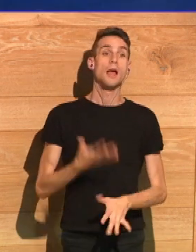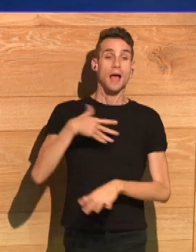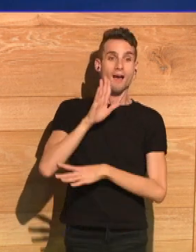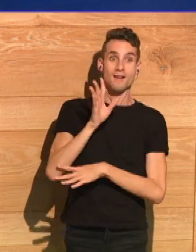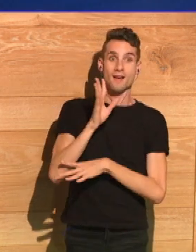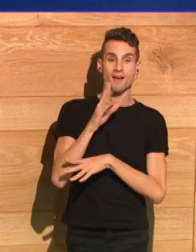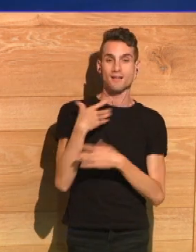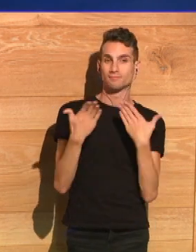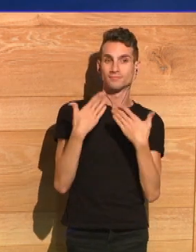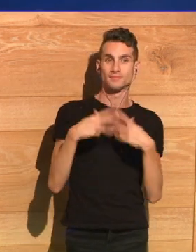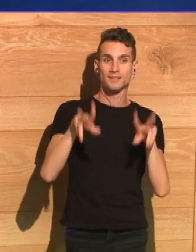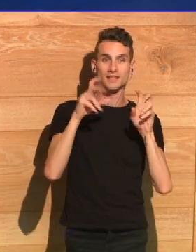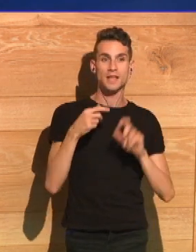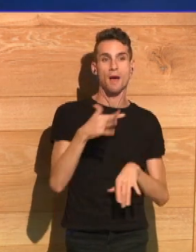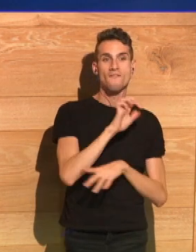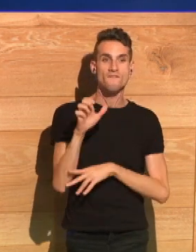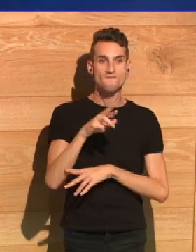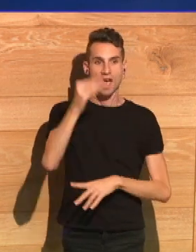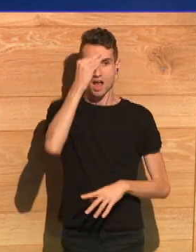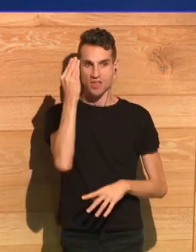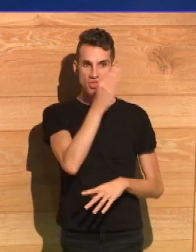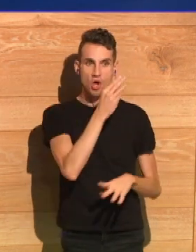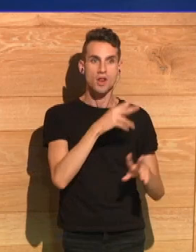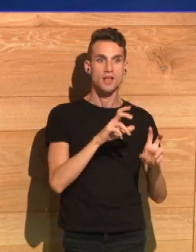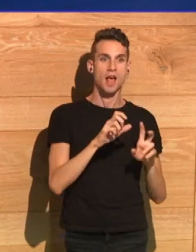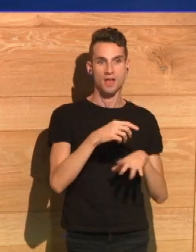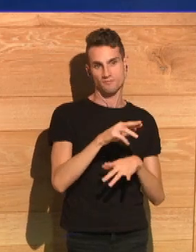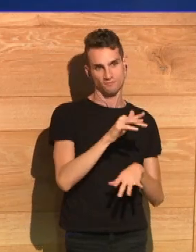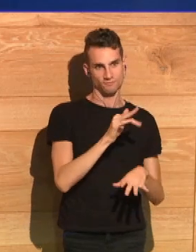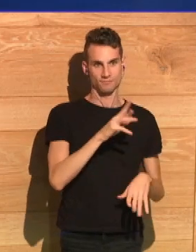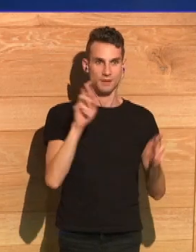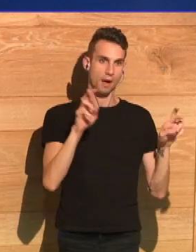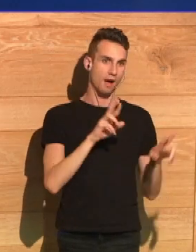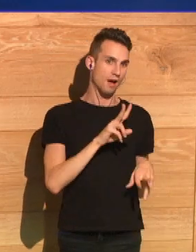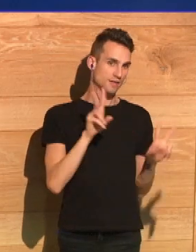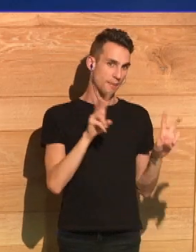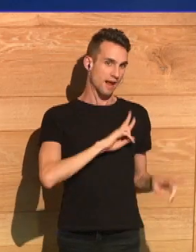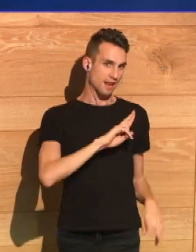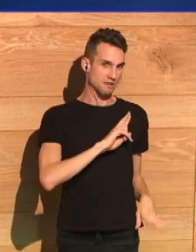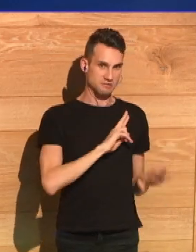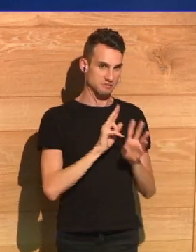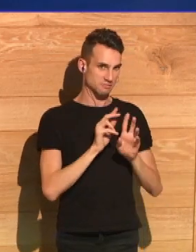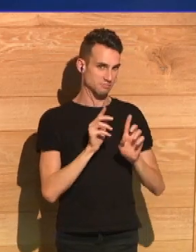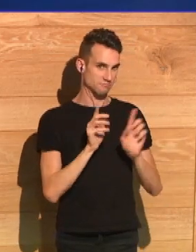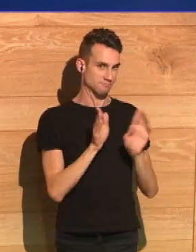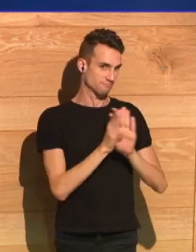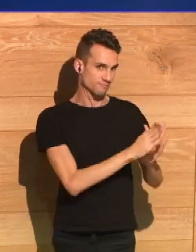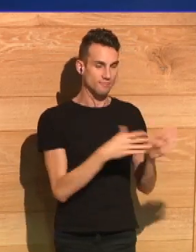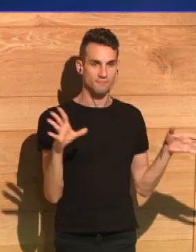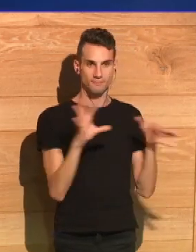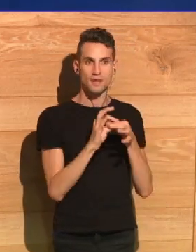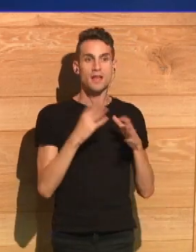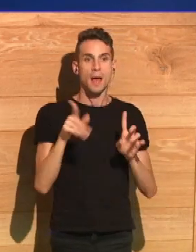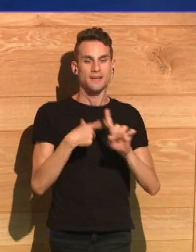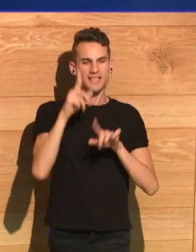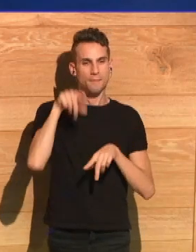La relación entre la fe católica, lo confesional y cómo Jack Kerouac también había sido educado en la fe católica. Hay un momento